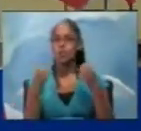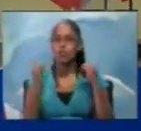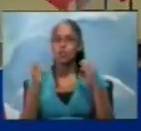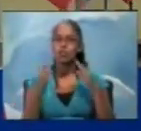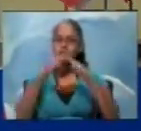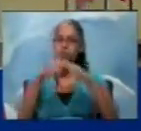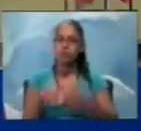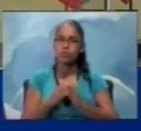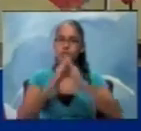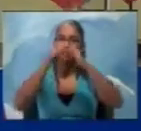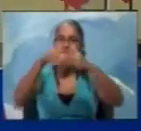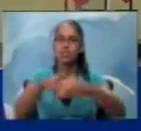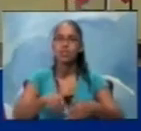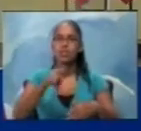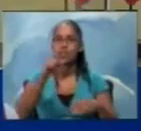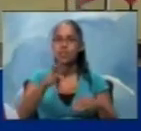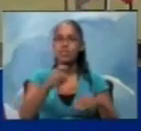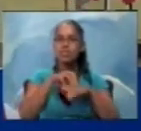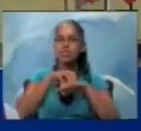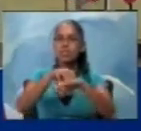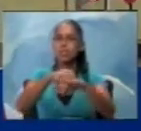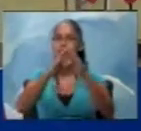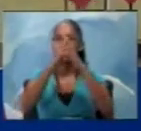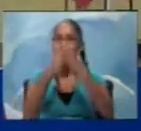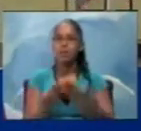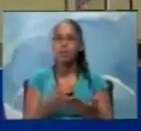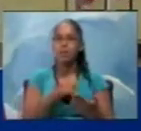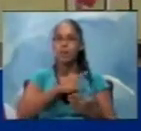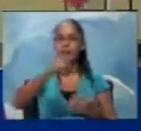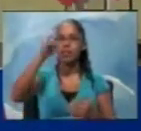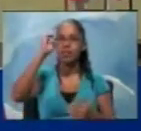barcos para llevar la palabra de Dios.